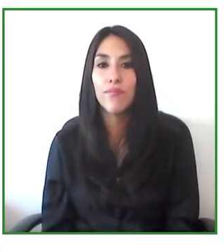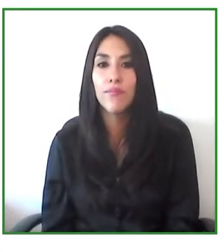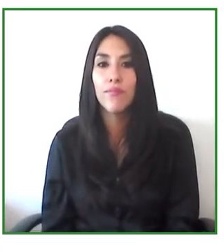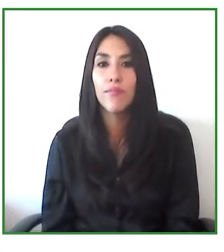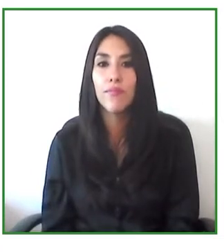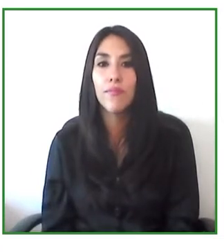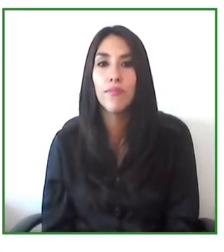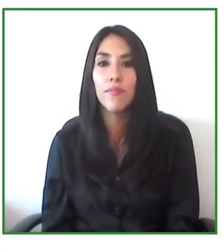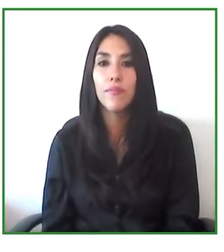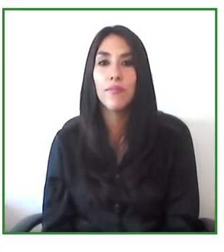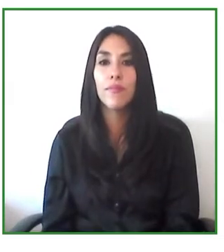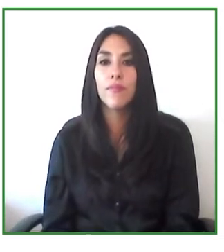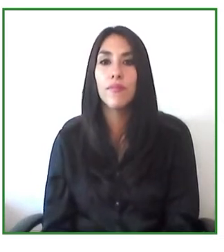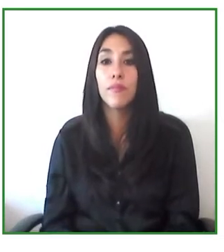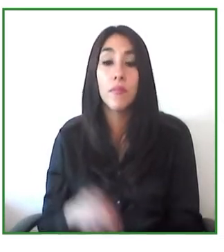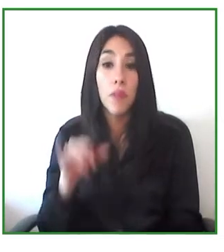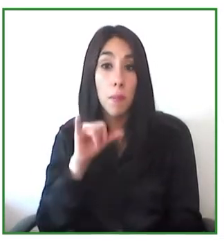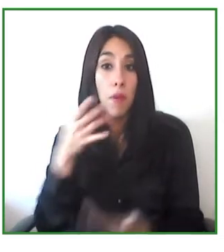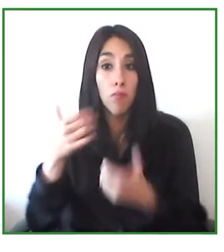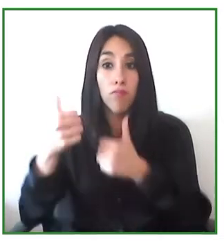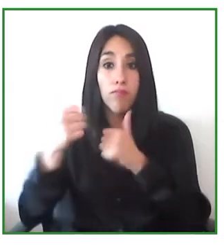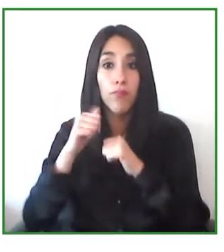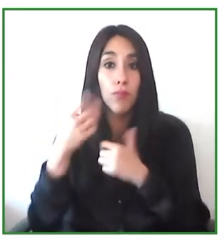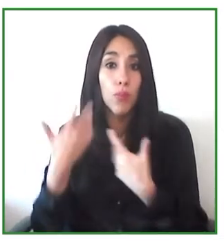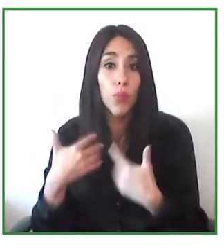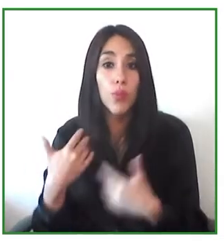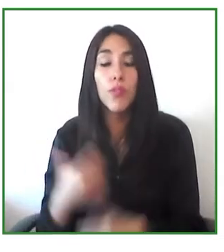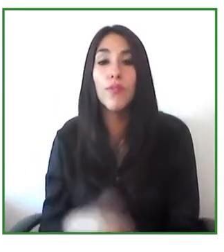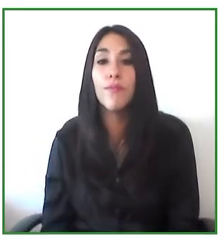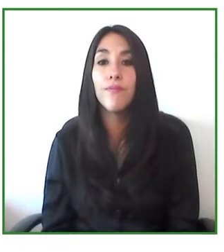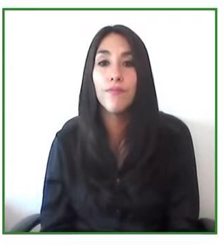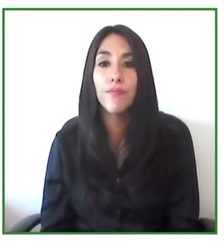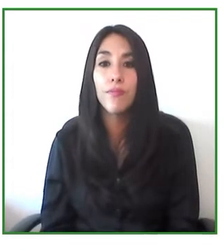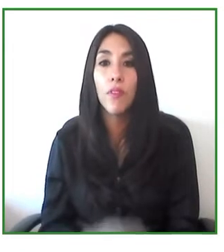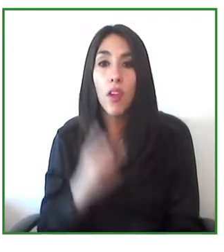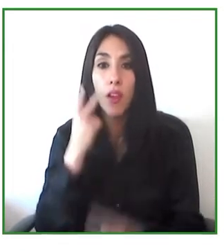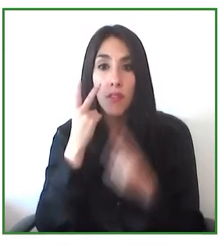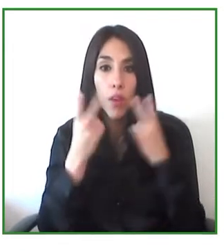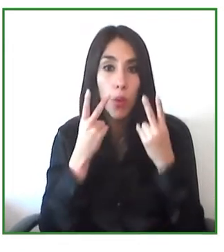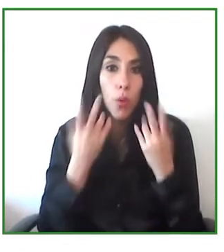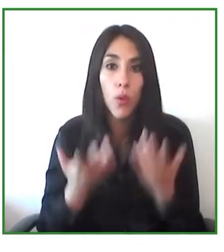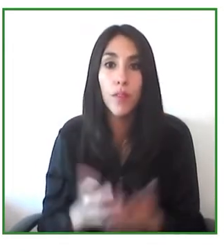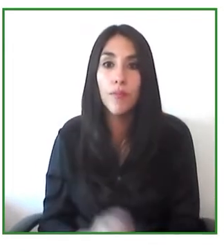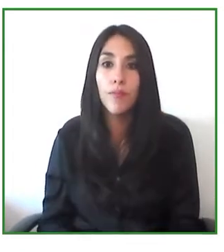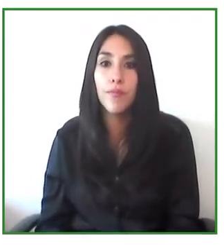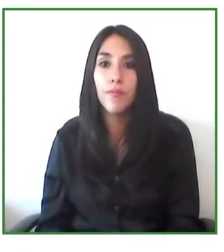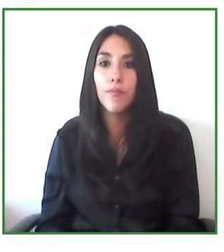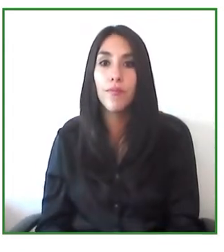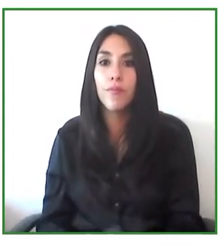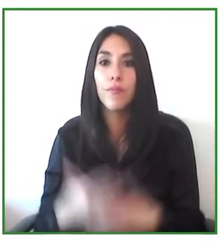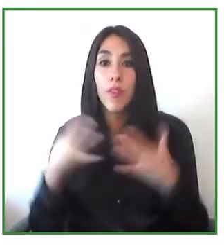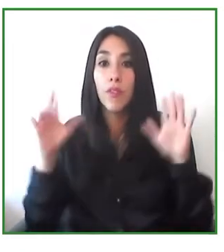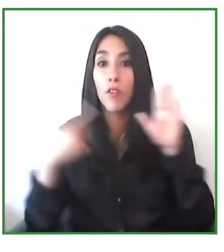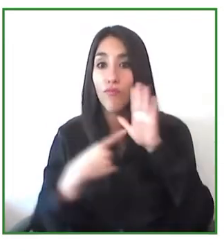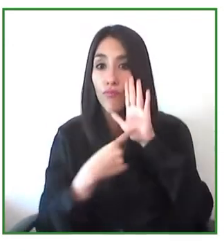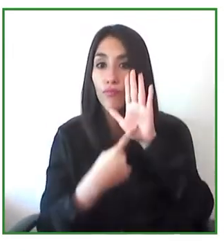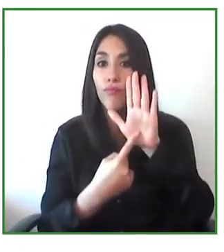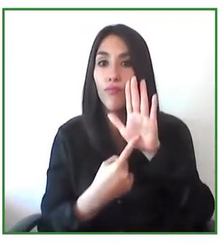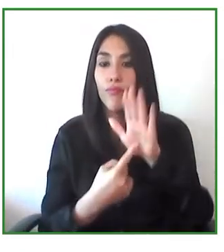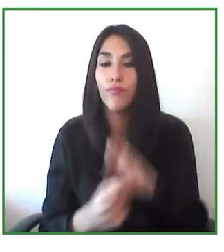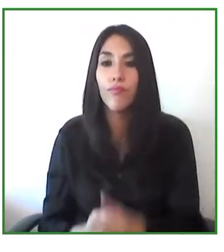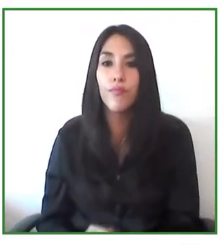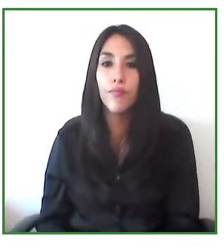no dejan de verse los impactos que ha tenido esta herramienta conforme la vamos descubriendo.